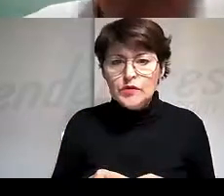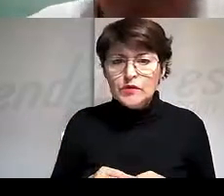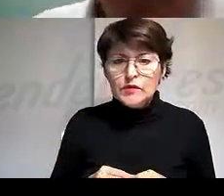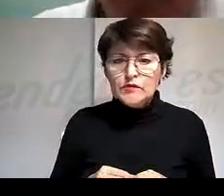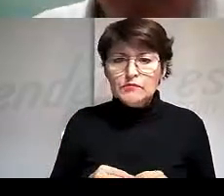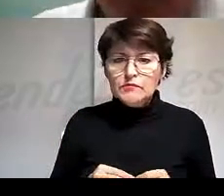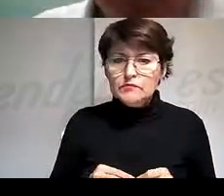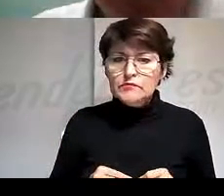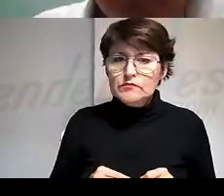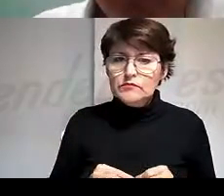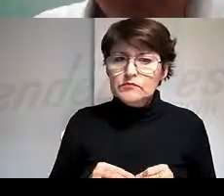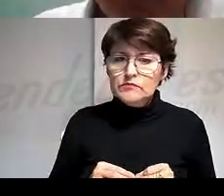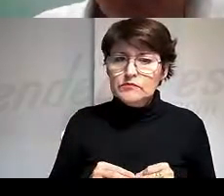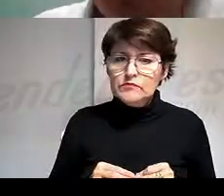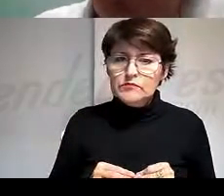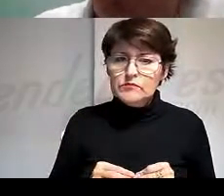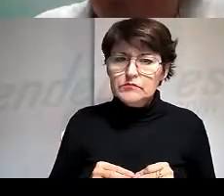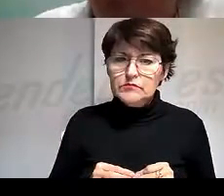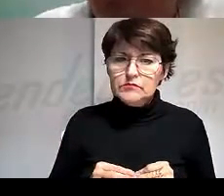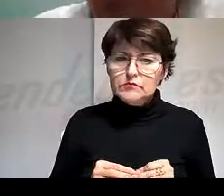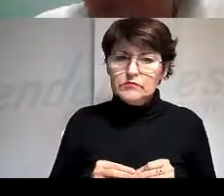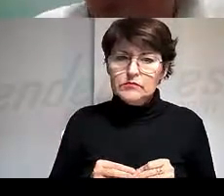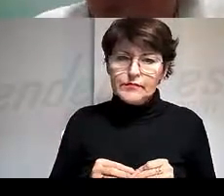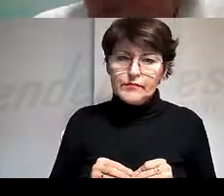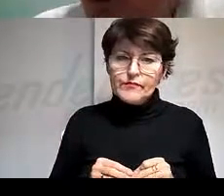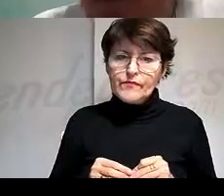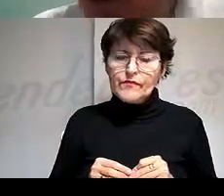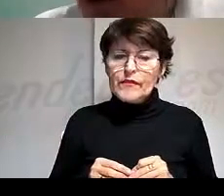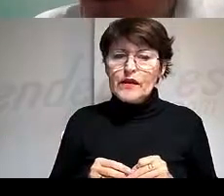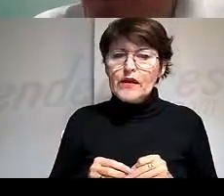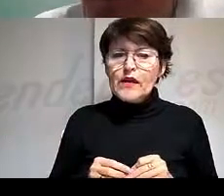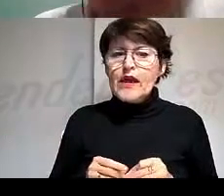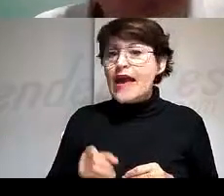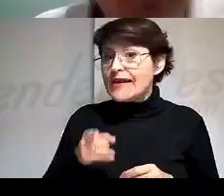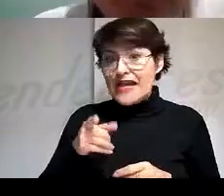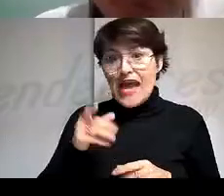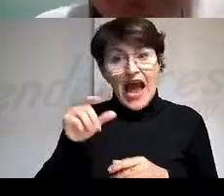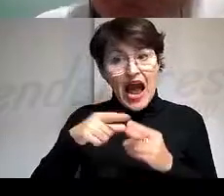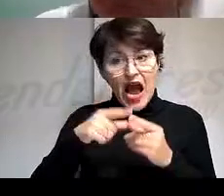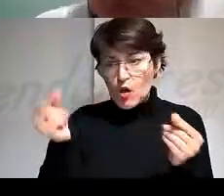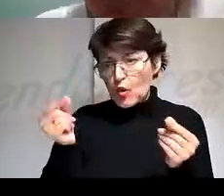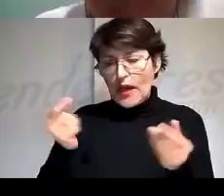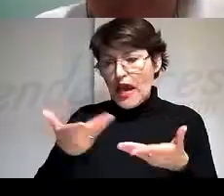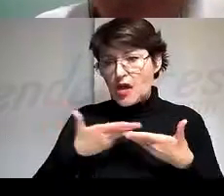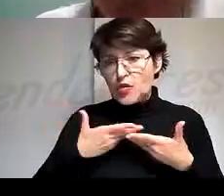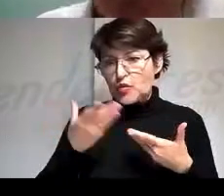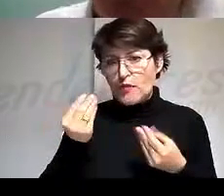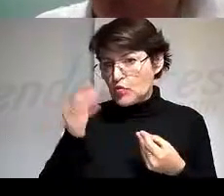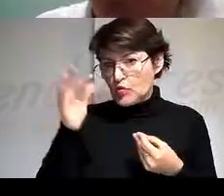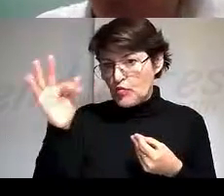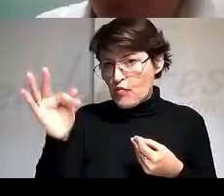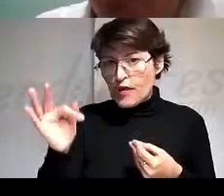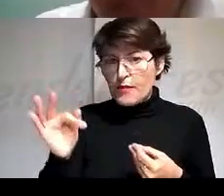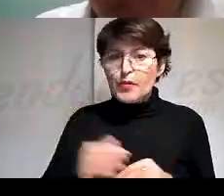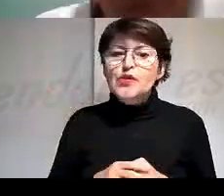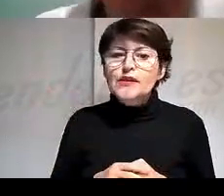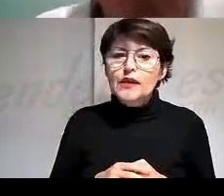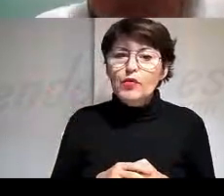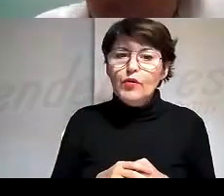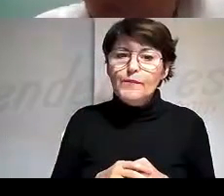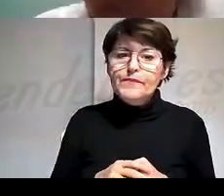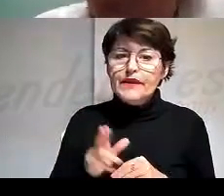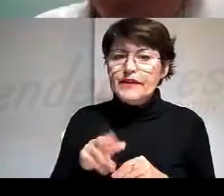explicar, es un aporte de proteínas, de aminoácidos súper interesante, un aporte de